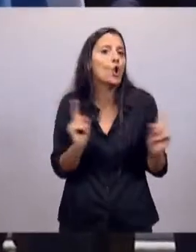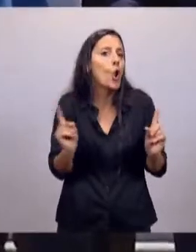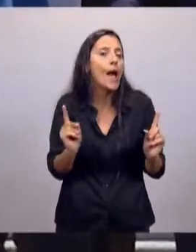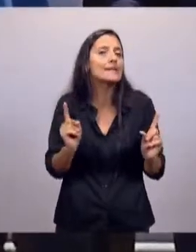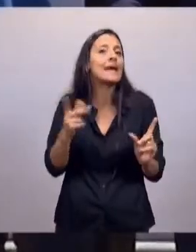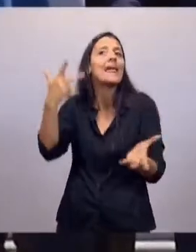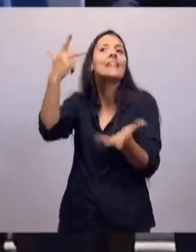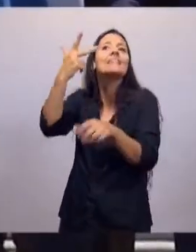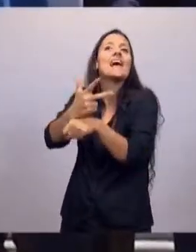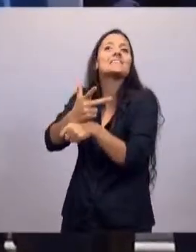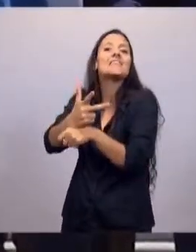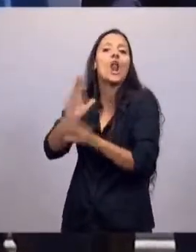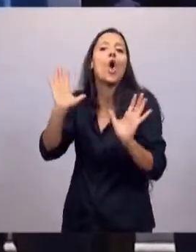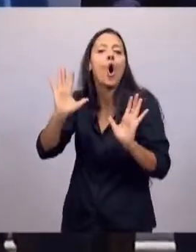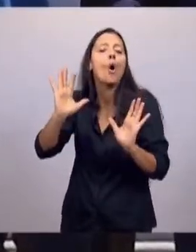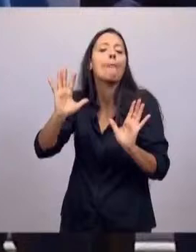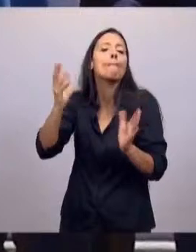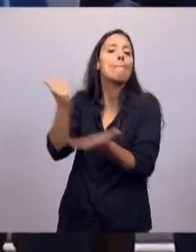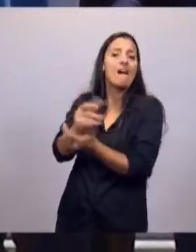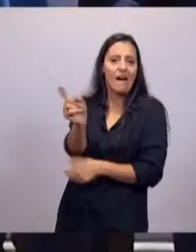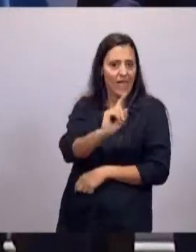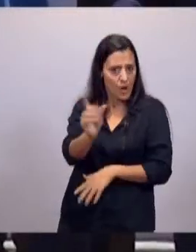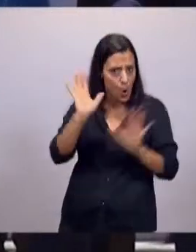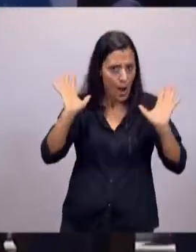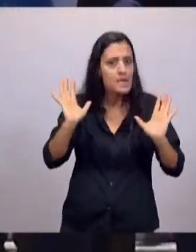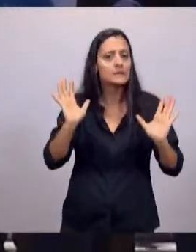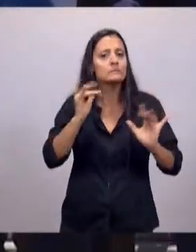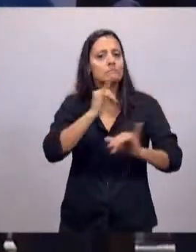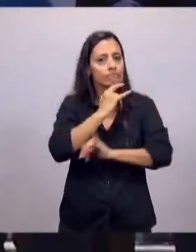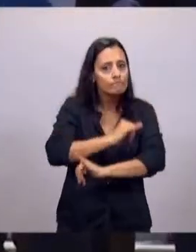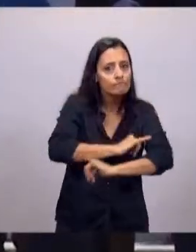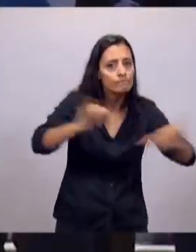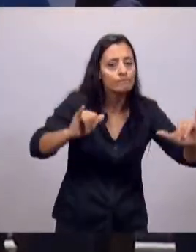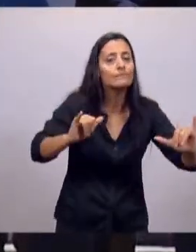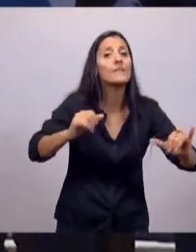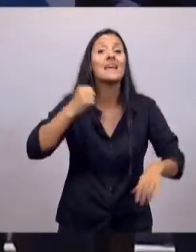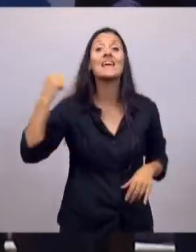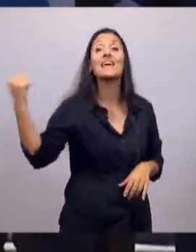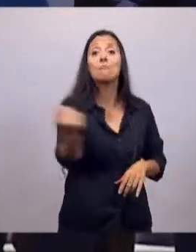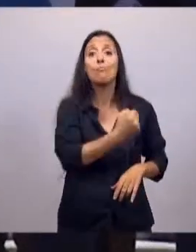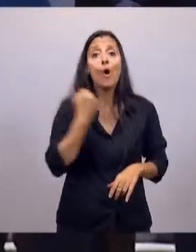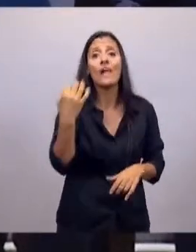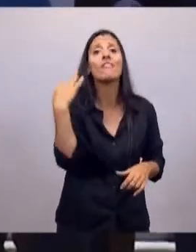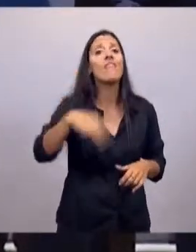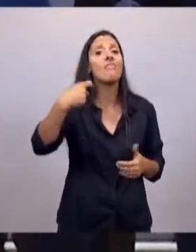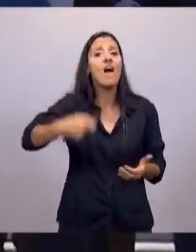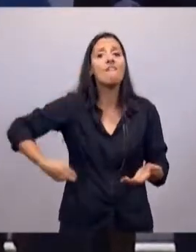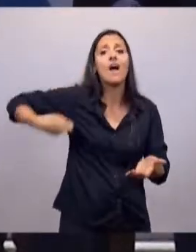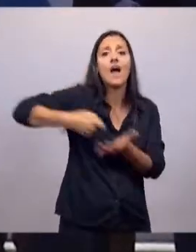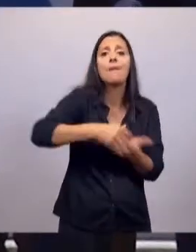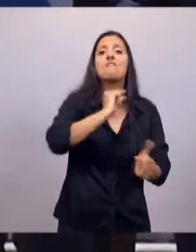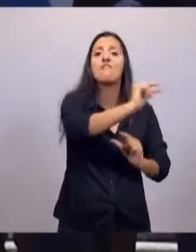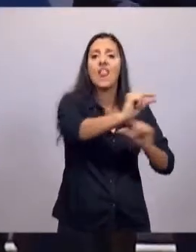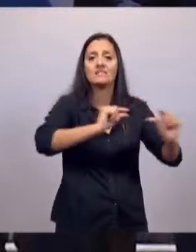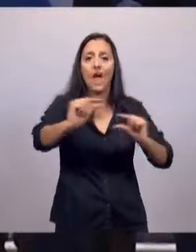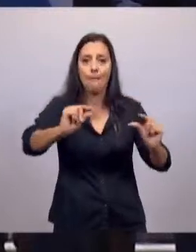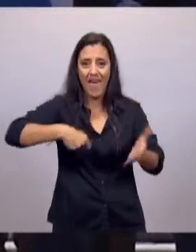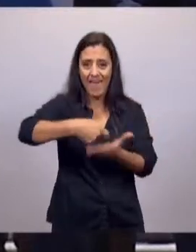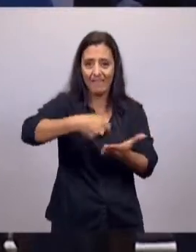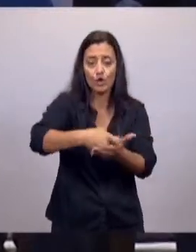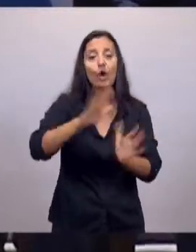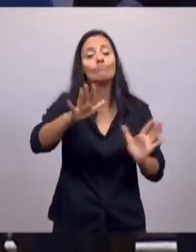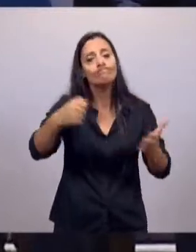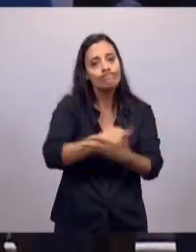menos importantes, para hacer gradualismo es necesario que haya financiamiento. Y